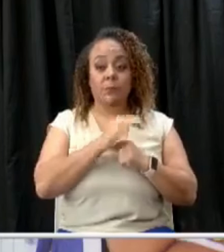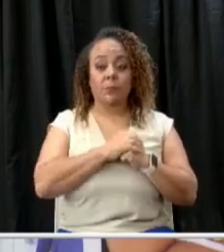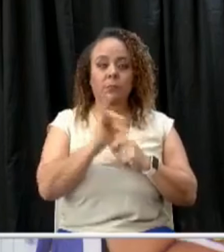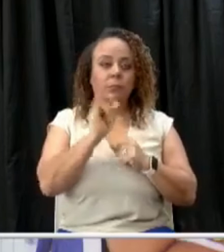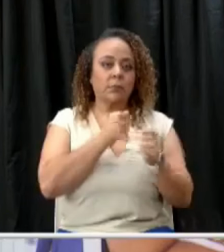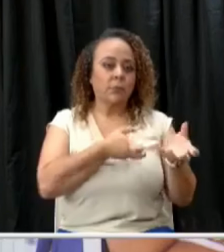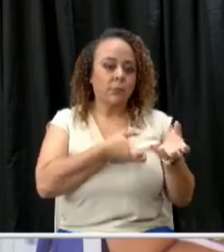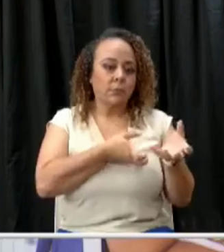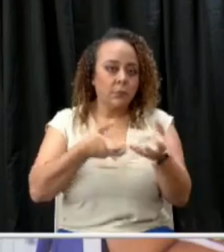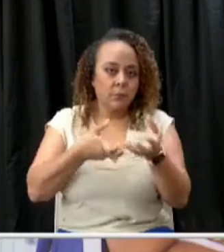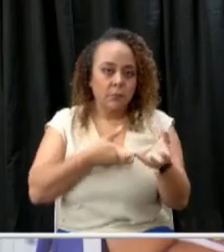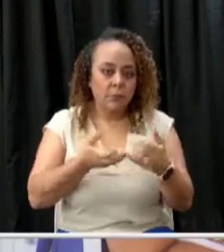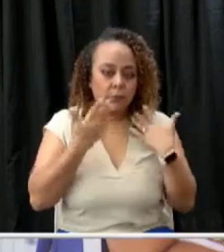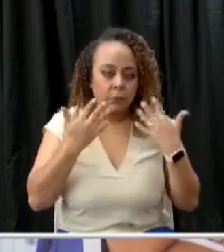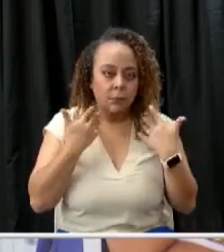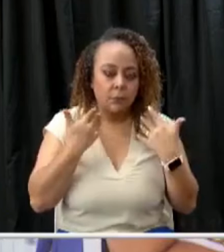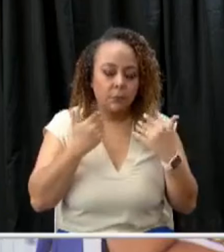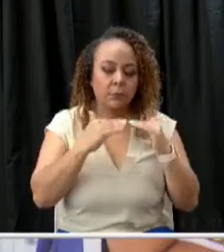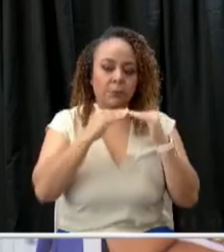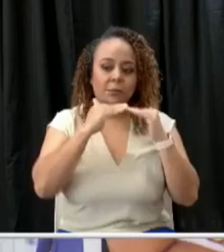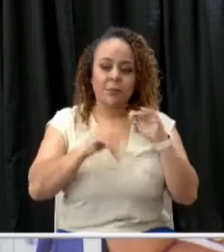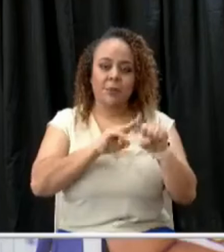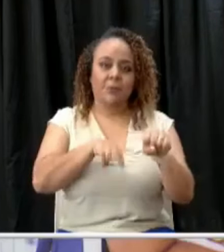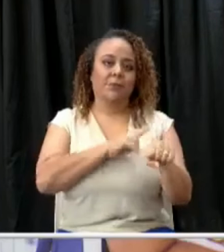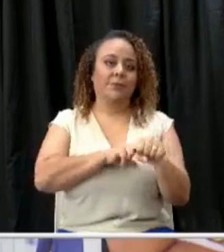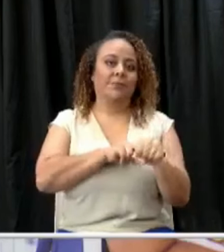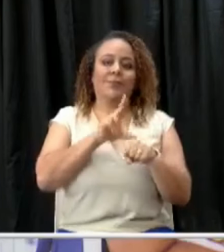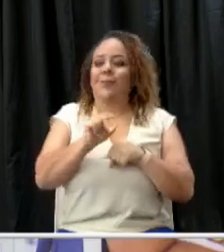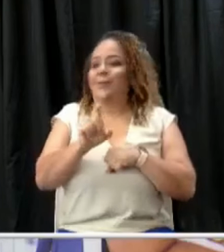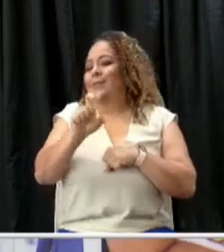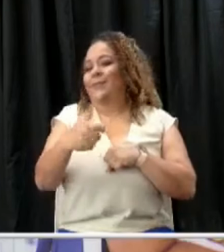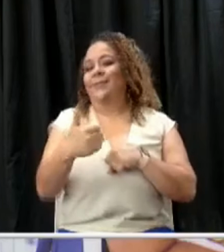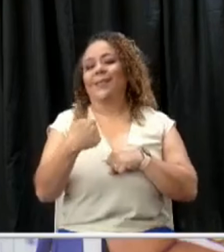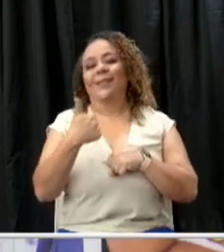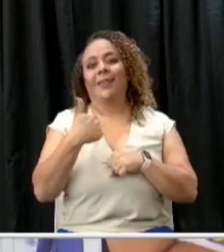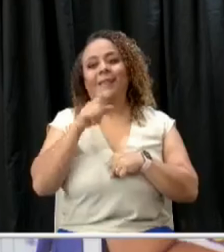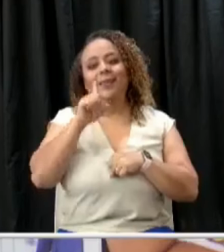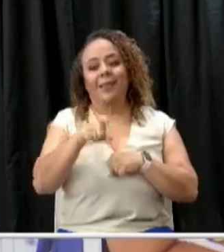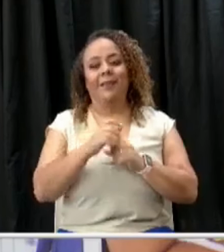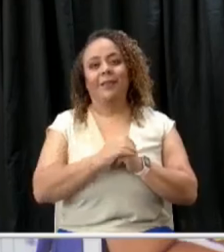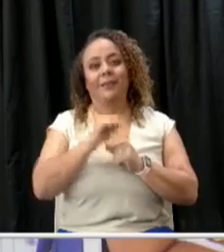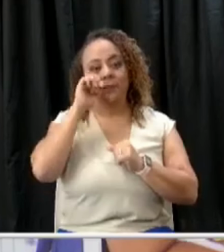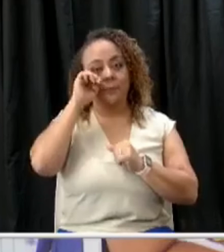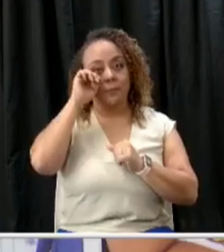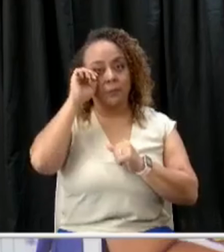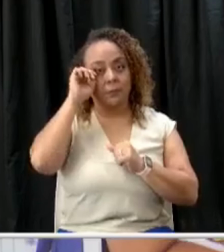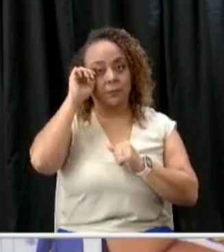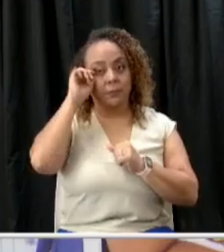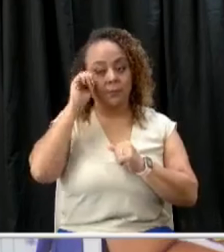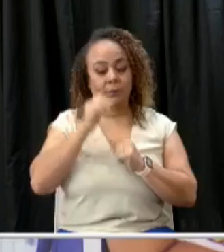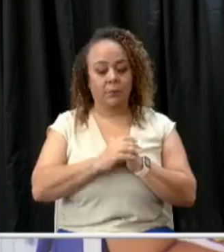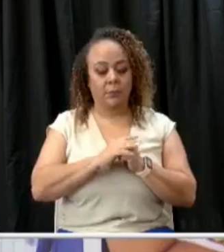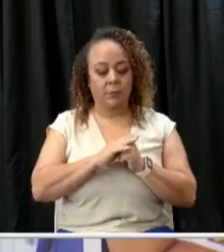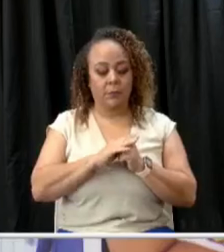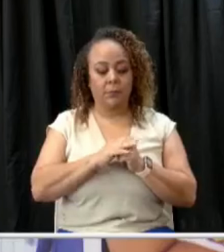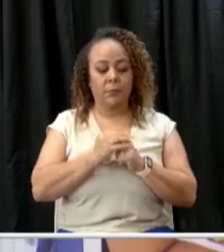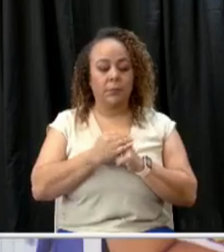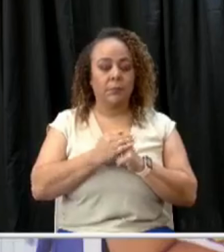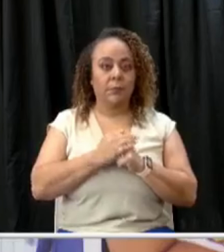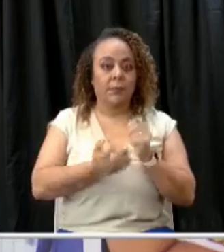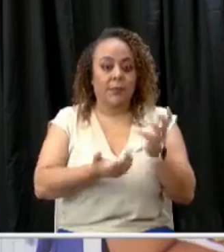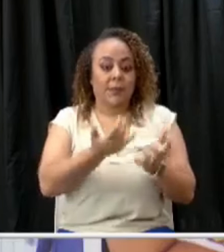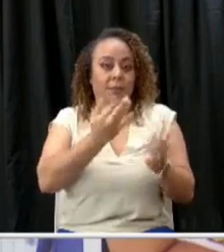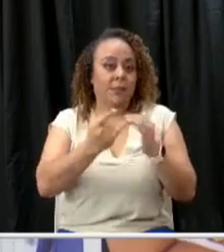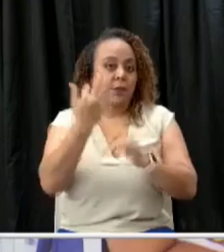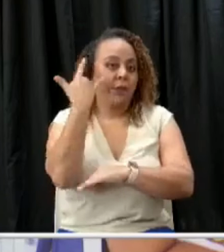un bombero, lo que pasa es que es menos frecuente, no necesariamente tienen que estar atacando incendios